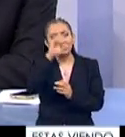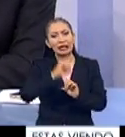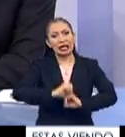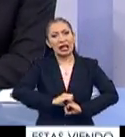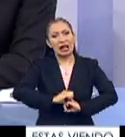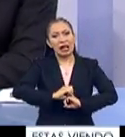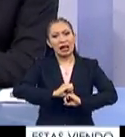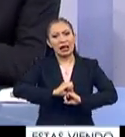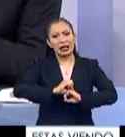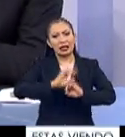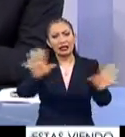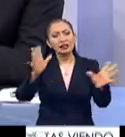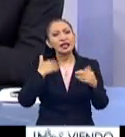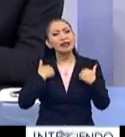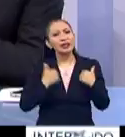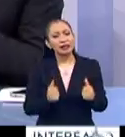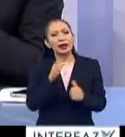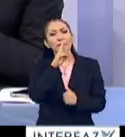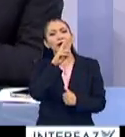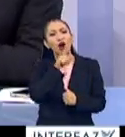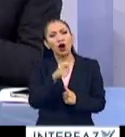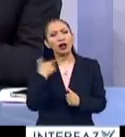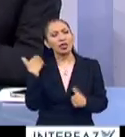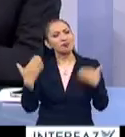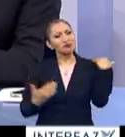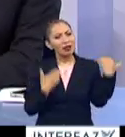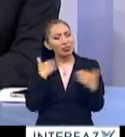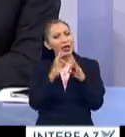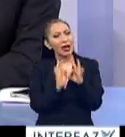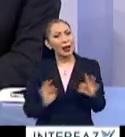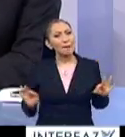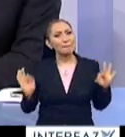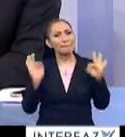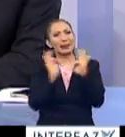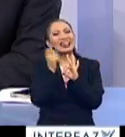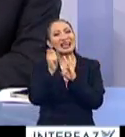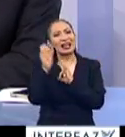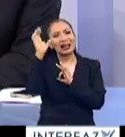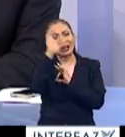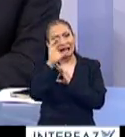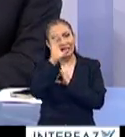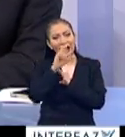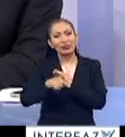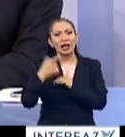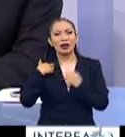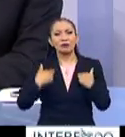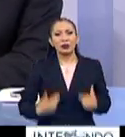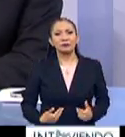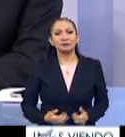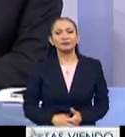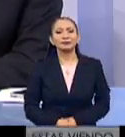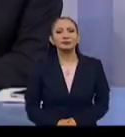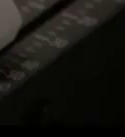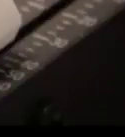por supuesto, se comprenda mejor y se disfrute la importancia de lo que es la ciencia en el ser humano.